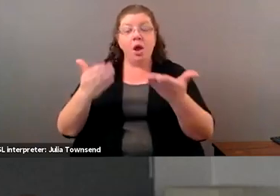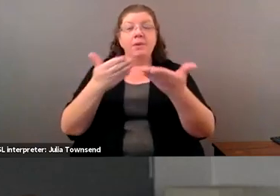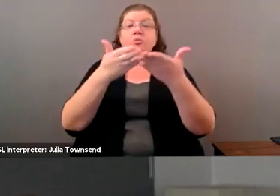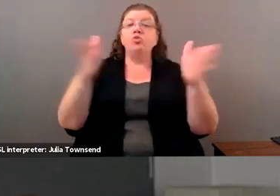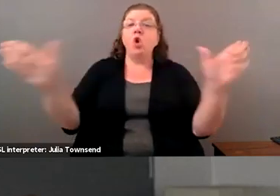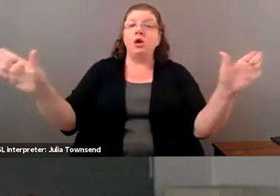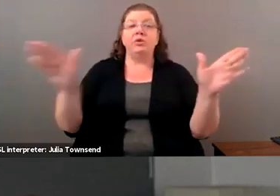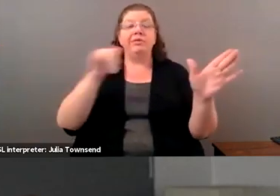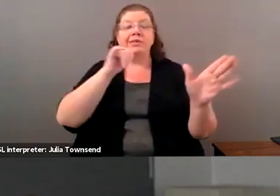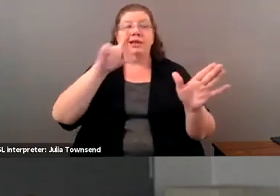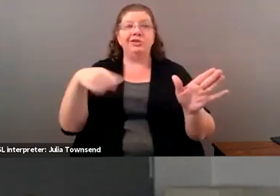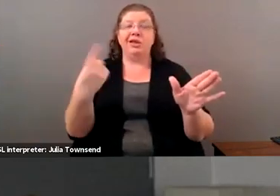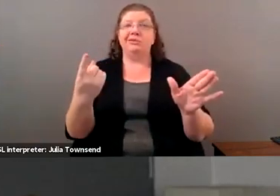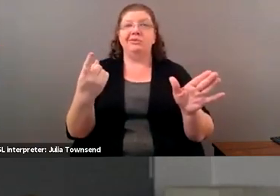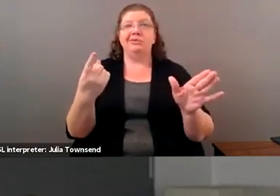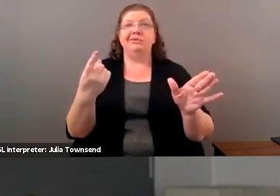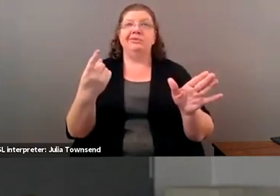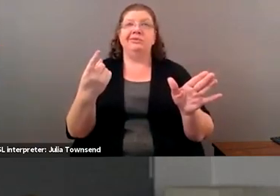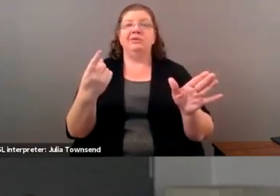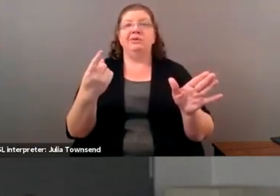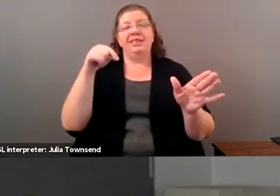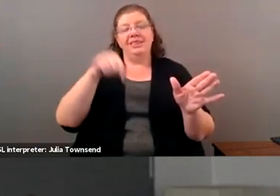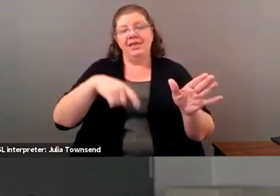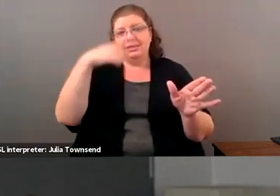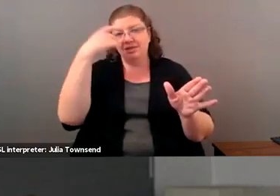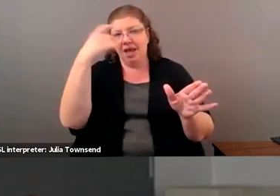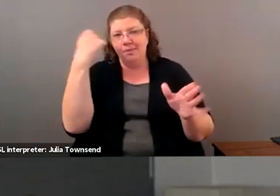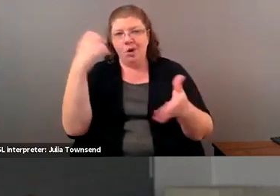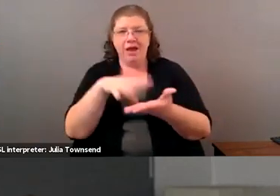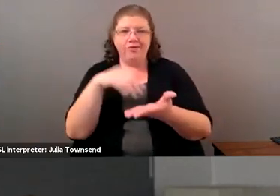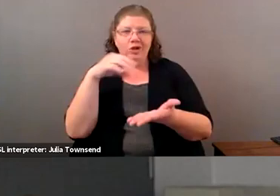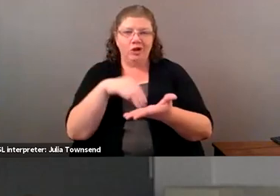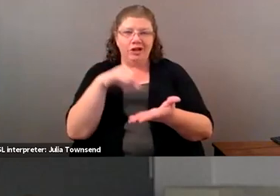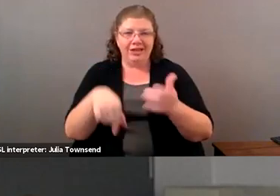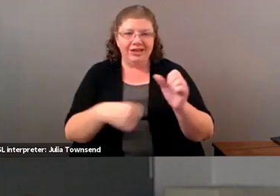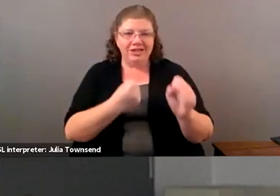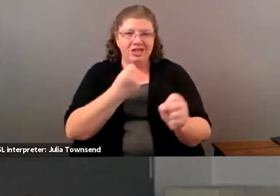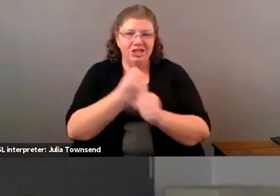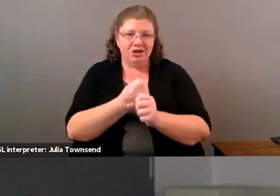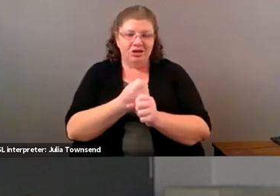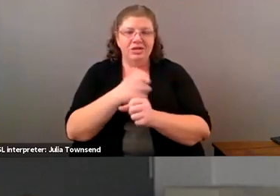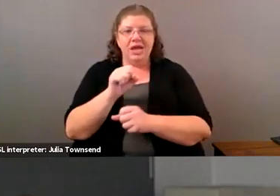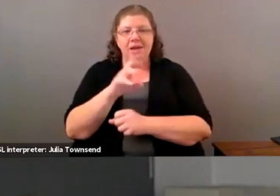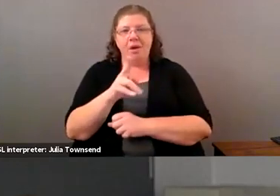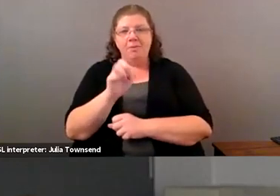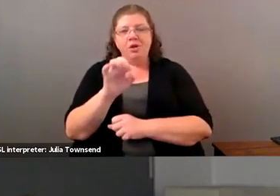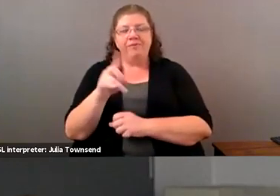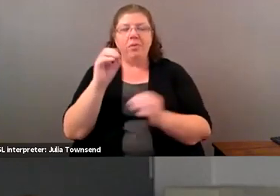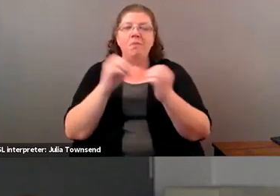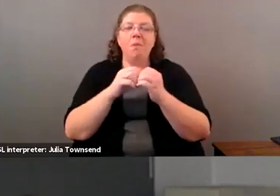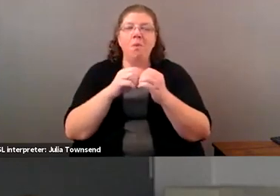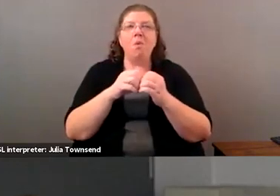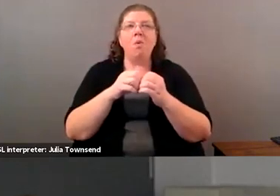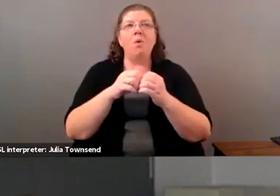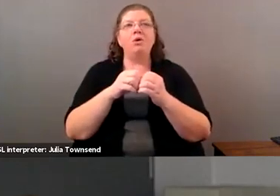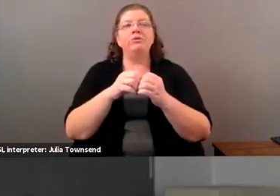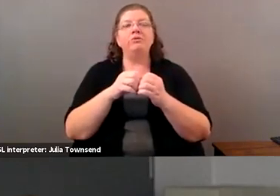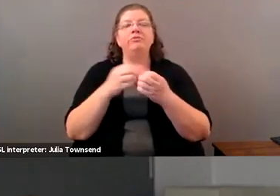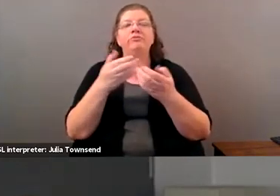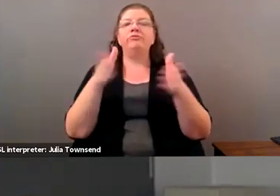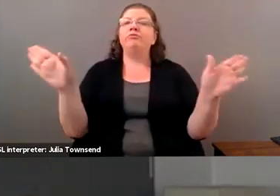son mucho más amplias que el verano de aprendizaje por el santomar beyun y faith más extensivas